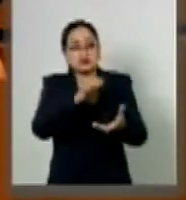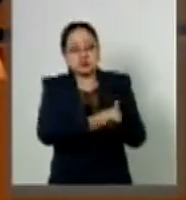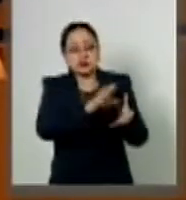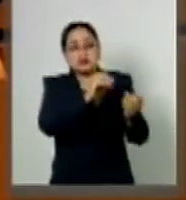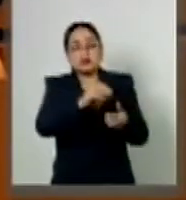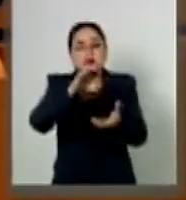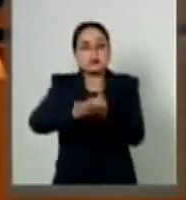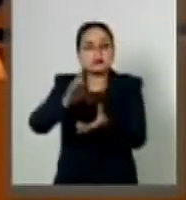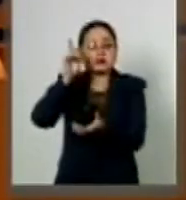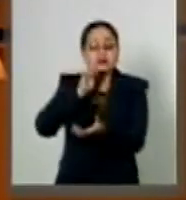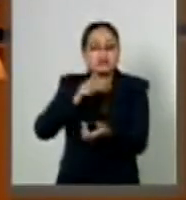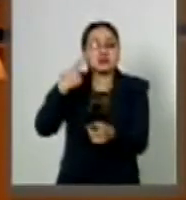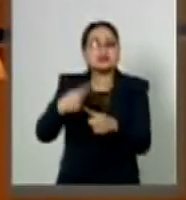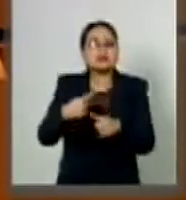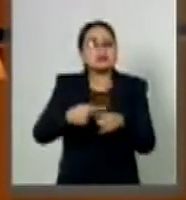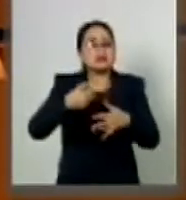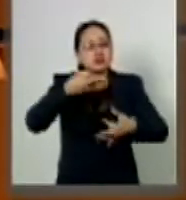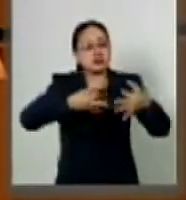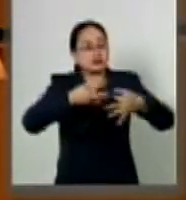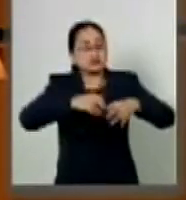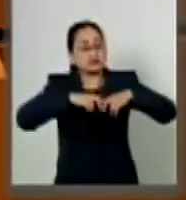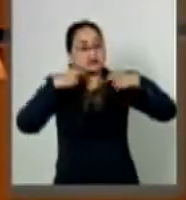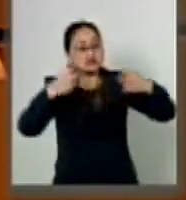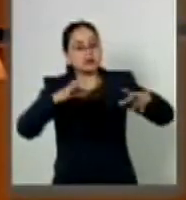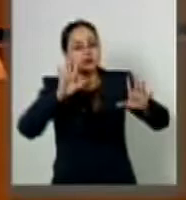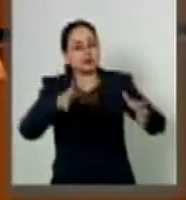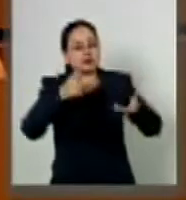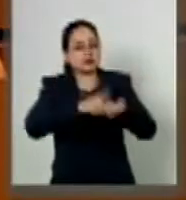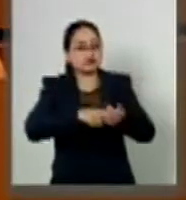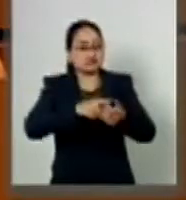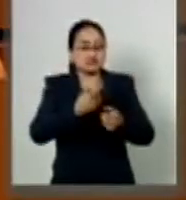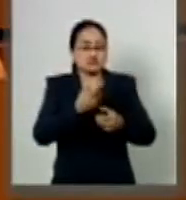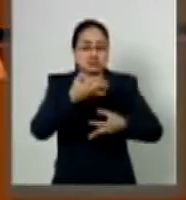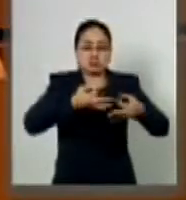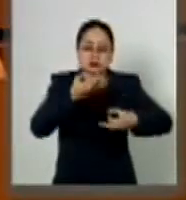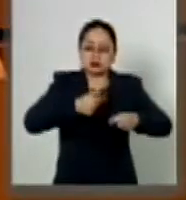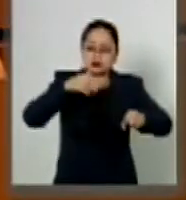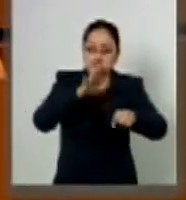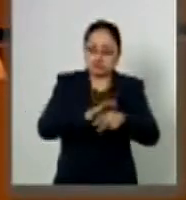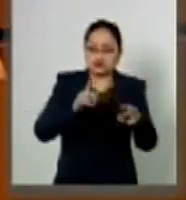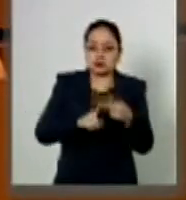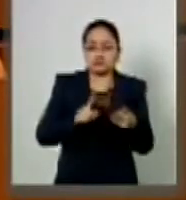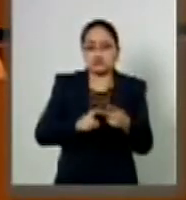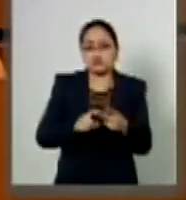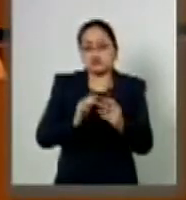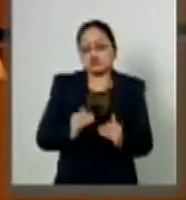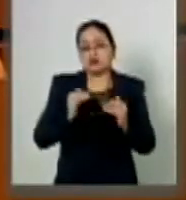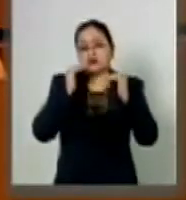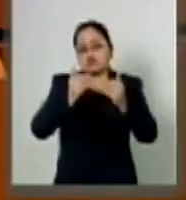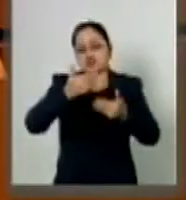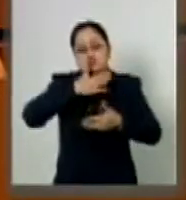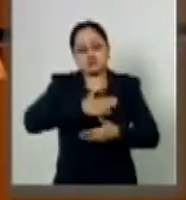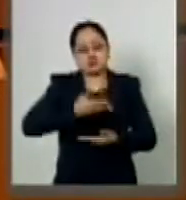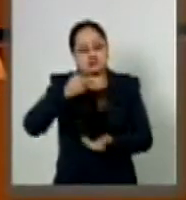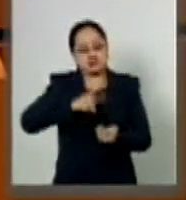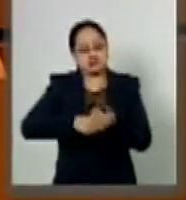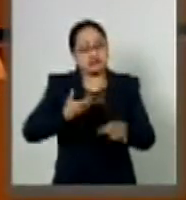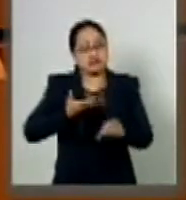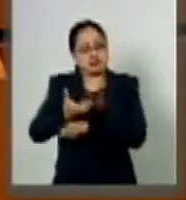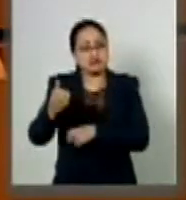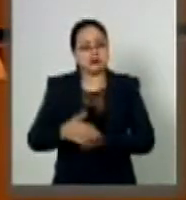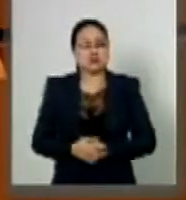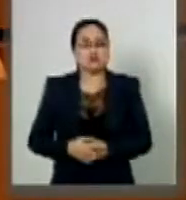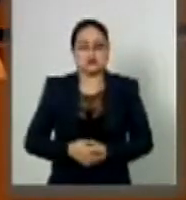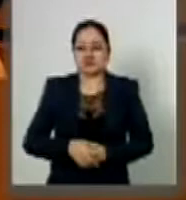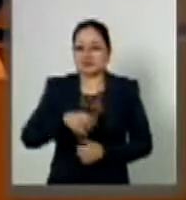mujeres, son magistrados, ya sea del Tribunal Administrativo o del Supremo Tribunal de Justicia del Estado.